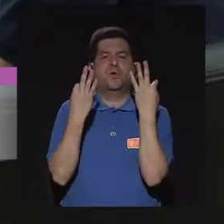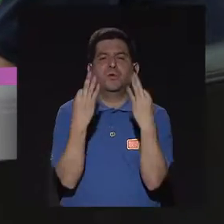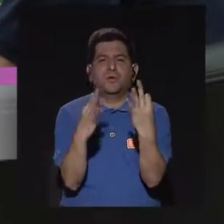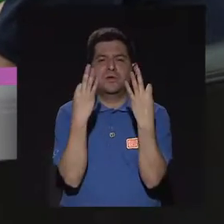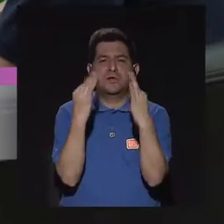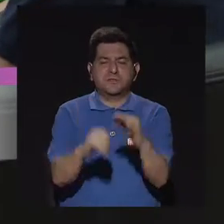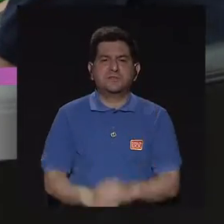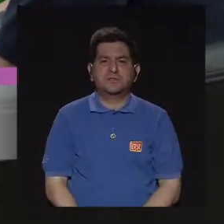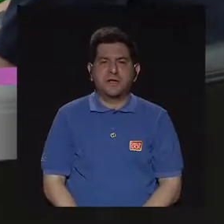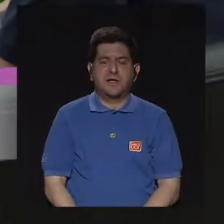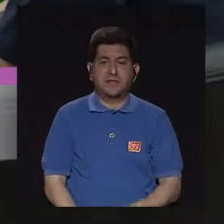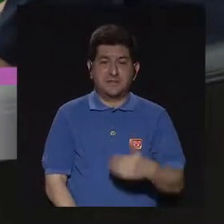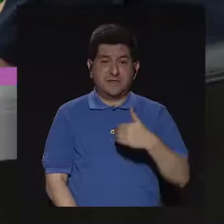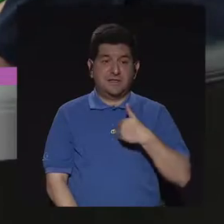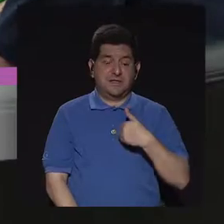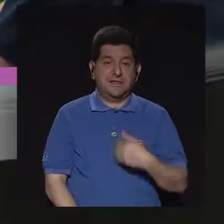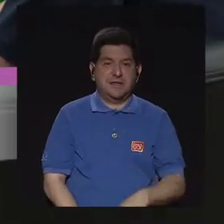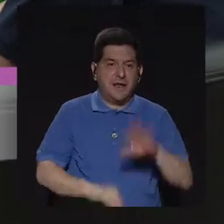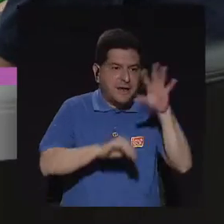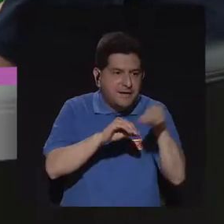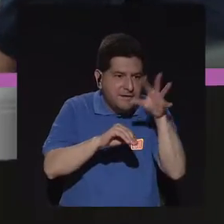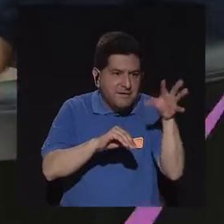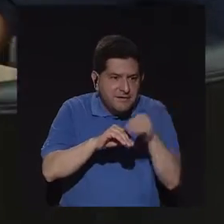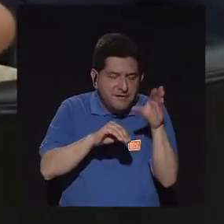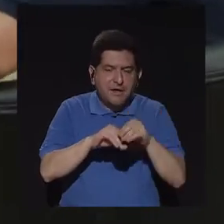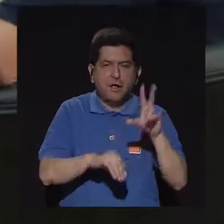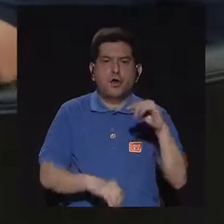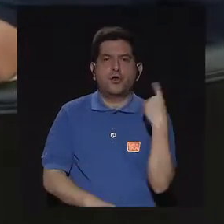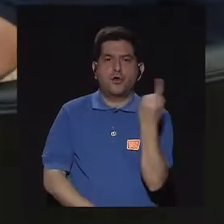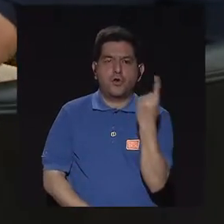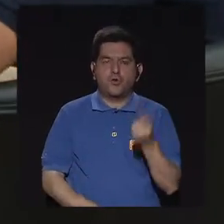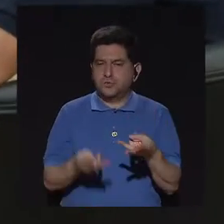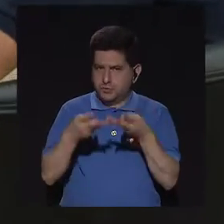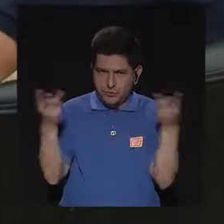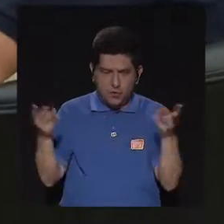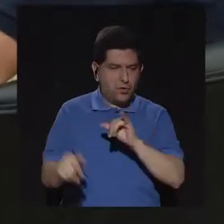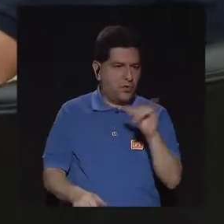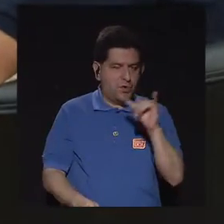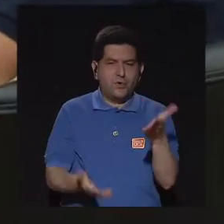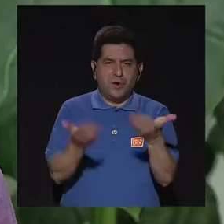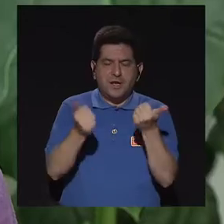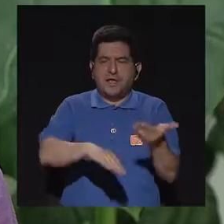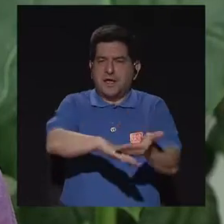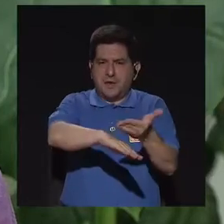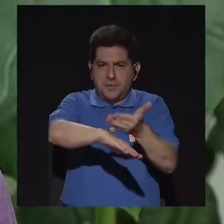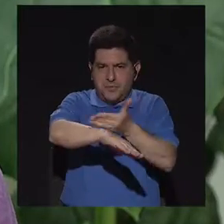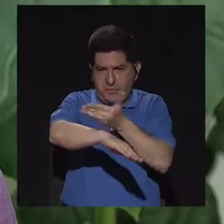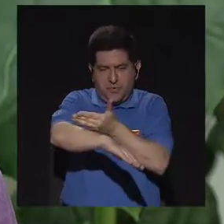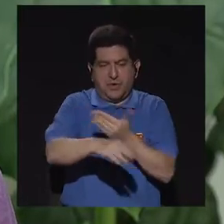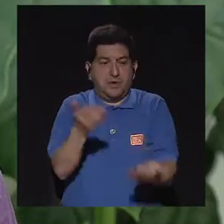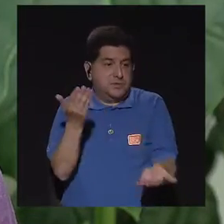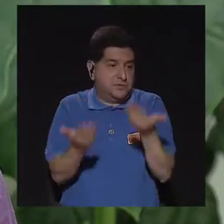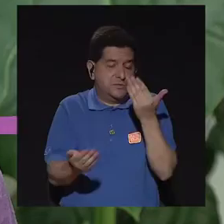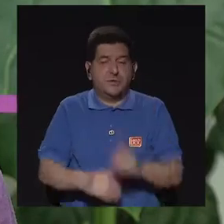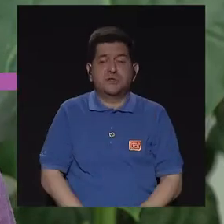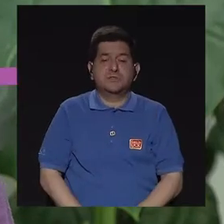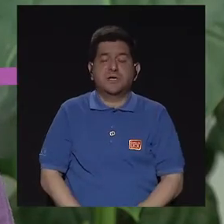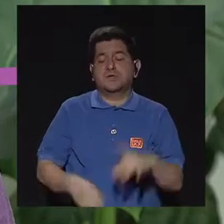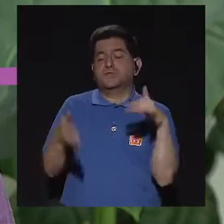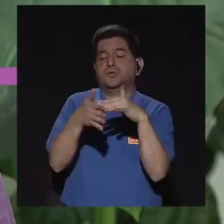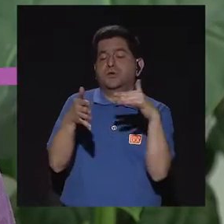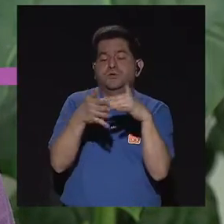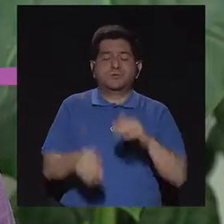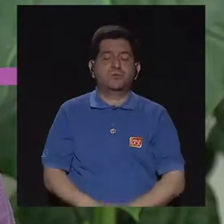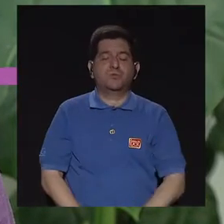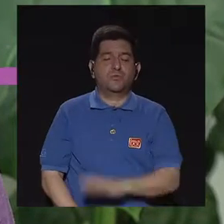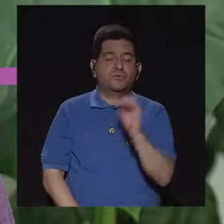tratan de tener más de lo que tienen en este momento, y no solo lo digo en el ámbito material, sino también quieren progresar en cuanto al ámbito